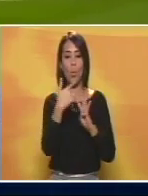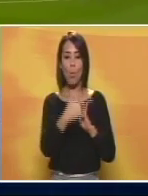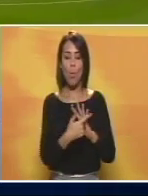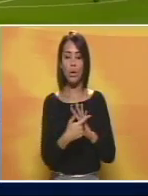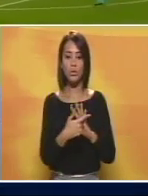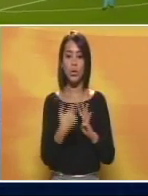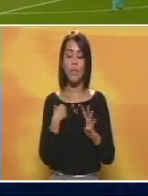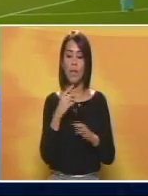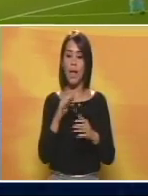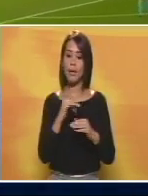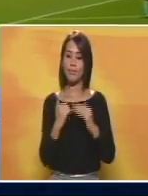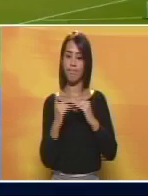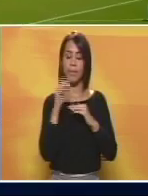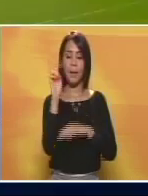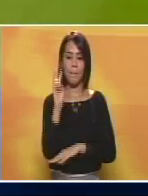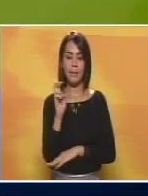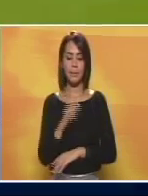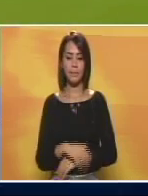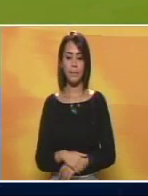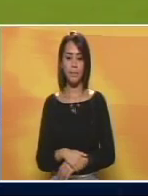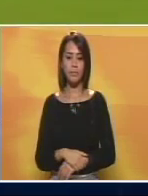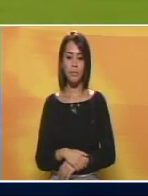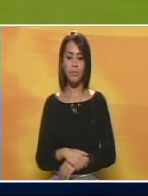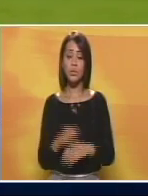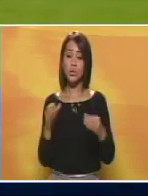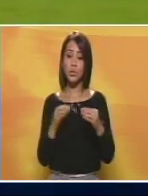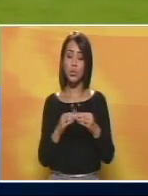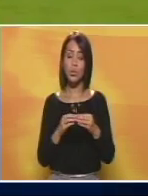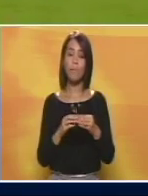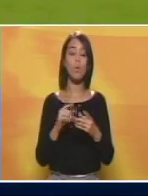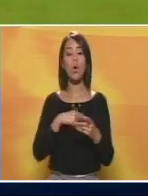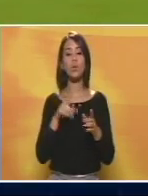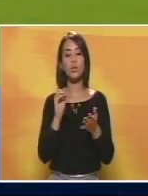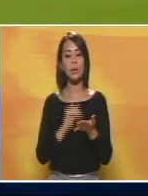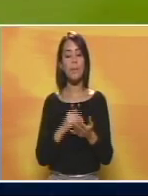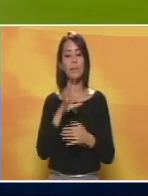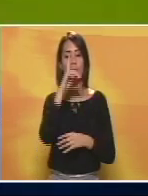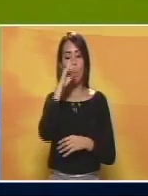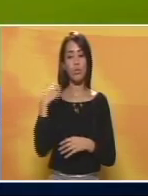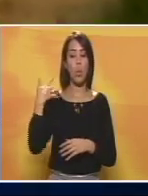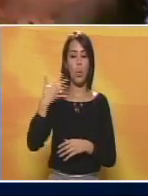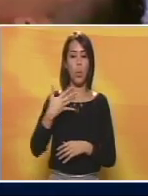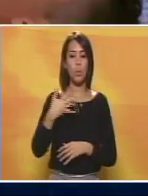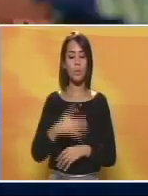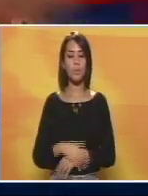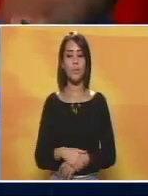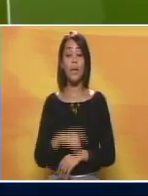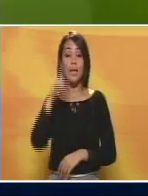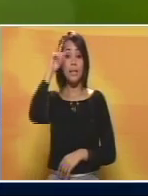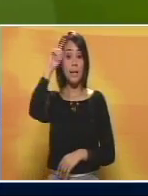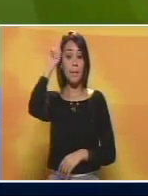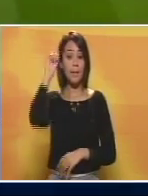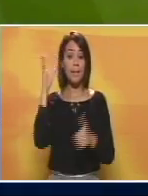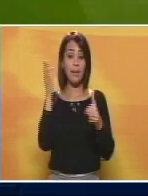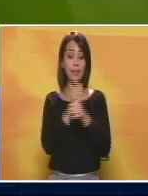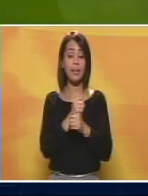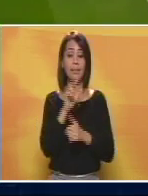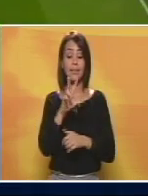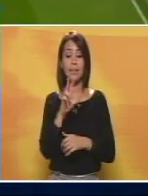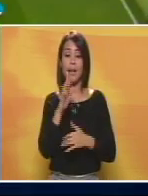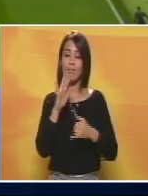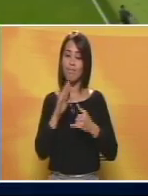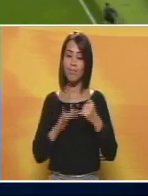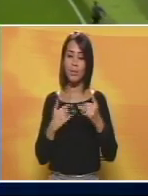sorteo de semifinales del viernes. Los bávaros jugarán su cuarta semifinal en los últimos 5 años, tiempo en el cual el Madrid ha alcanzado 3 finales